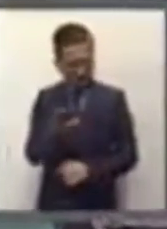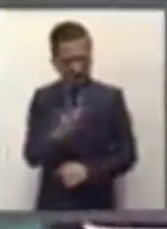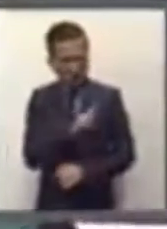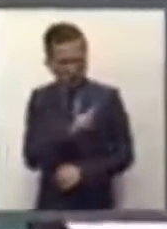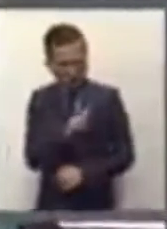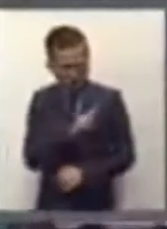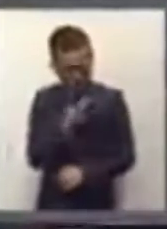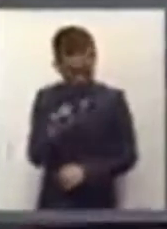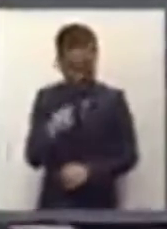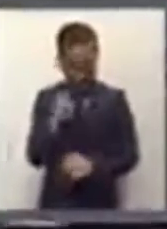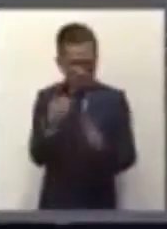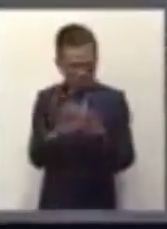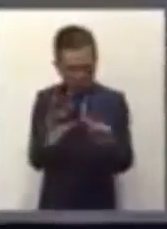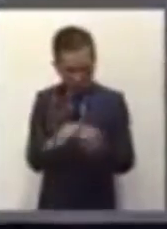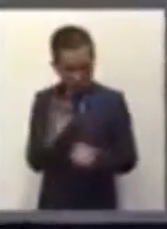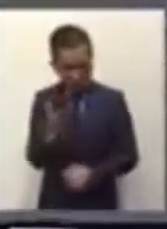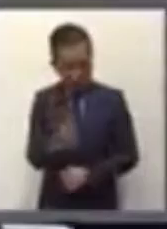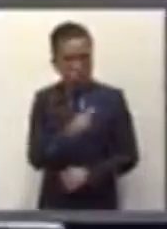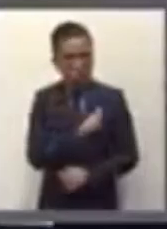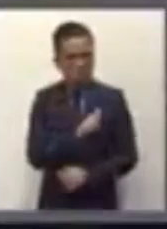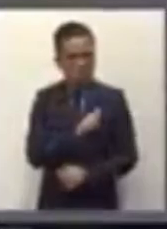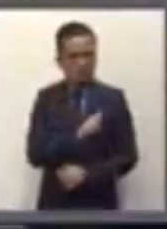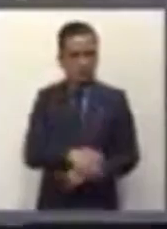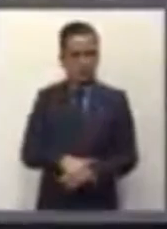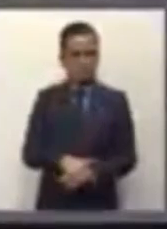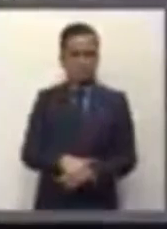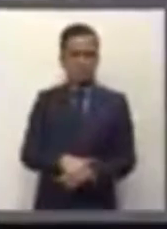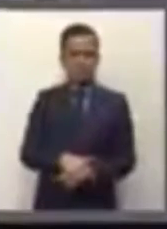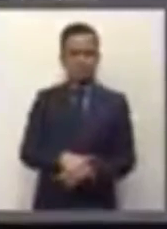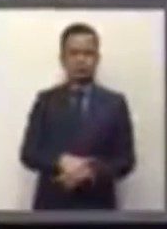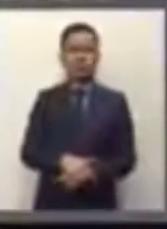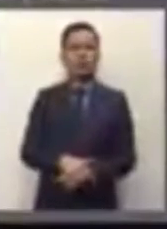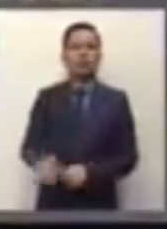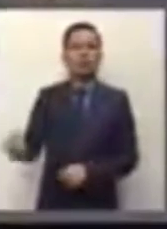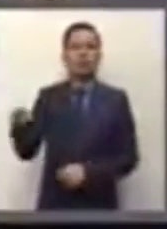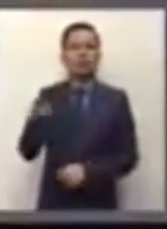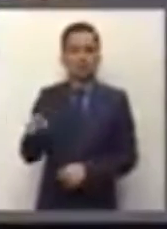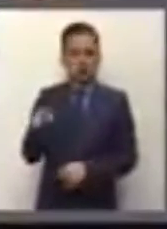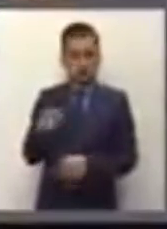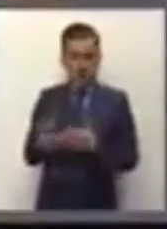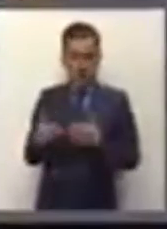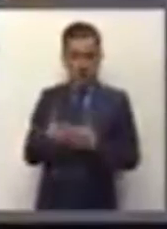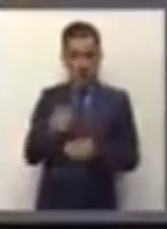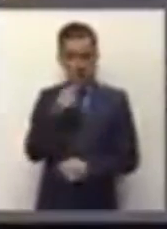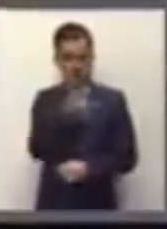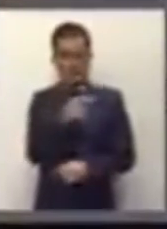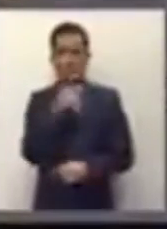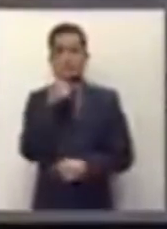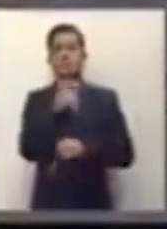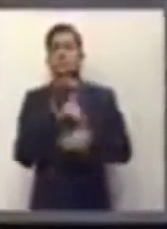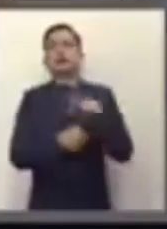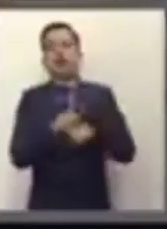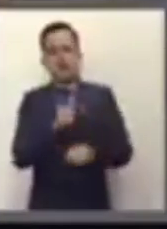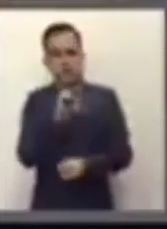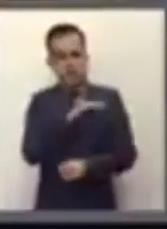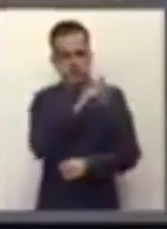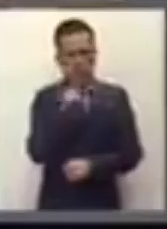los argumentos. Muy largo se les ha hecho el sexenio de López Obrador y todavía no